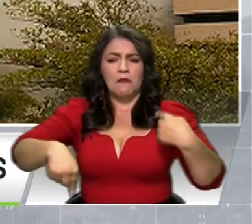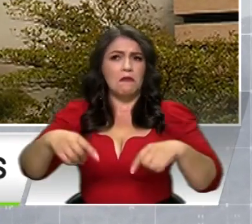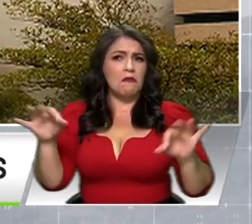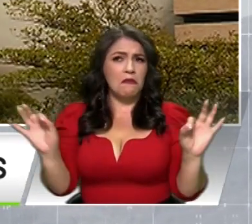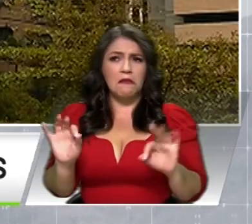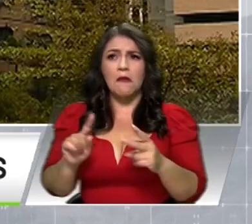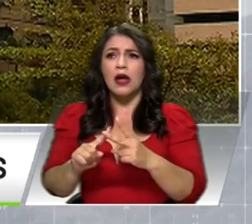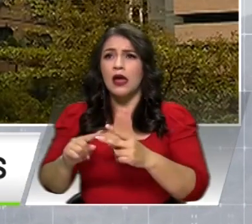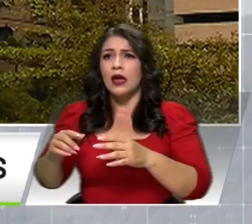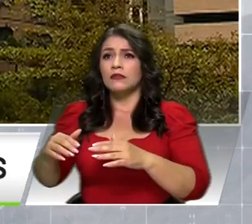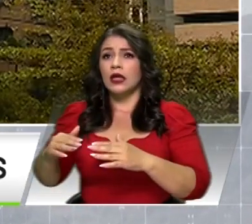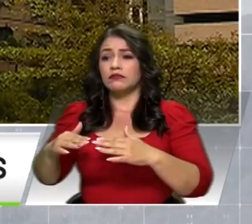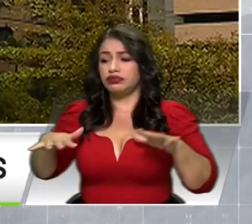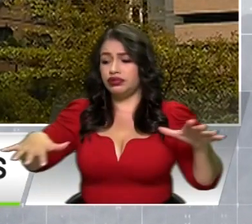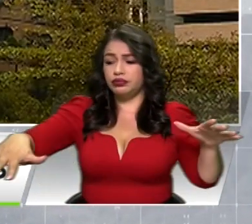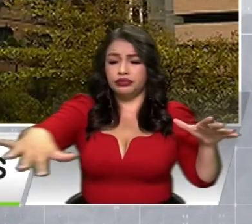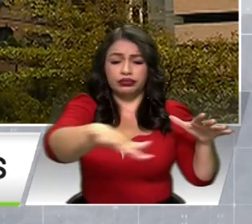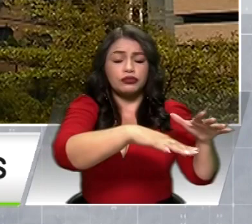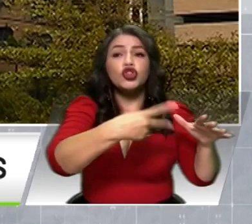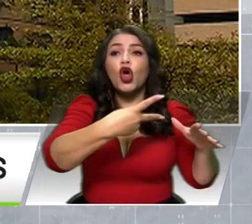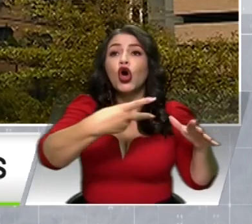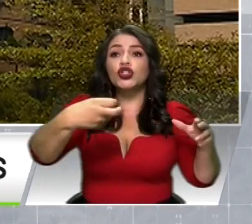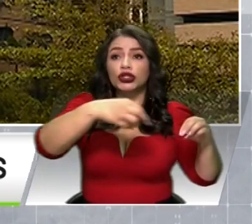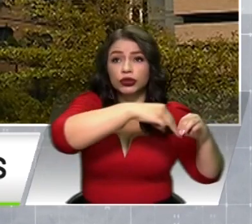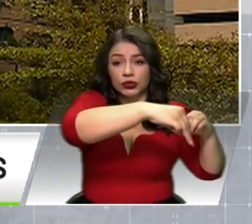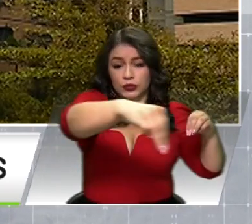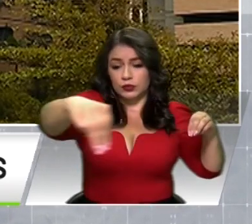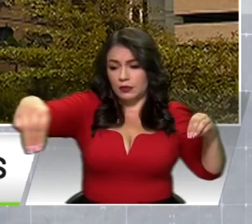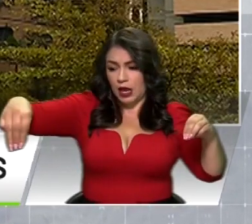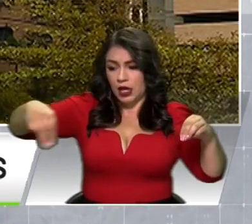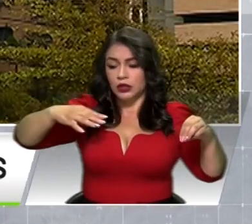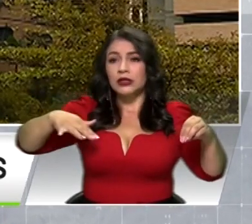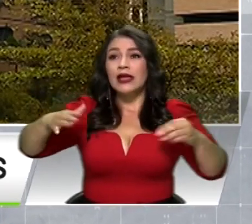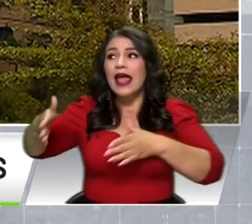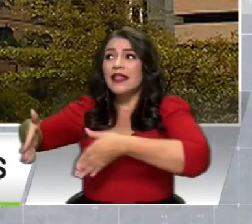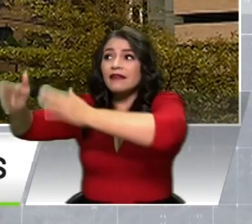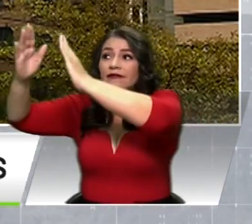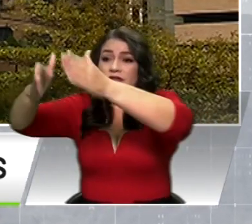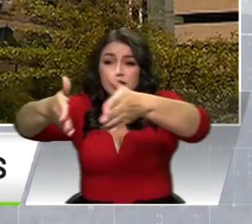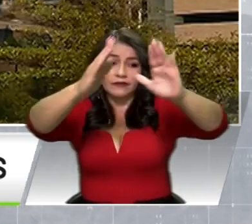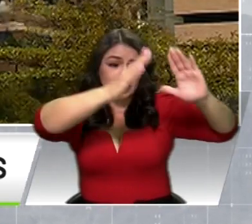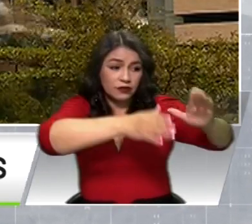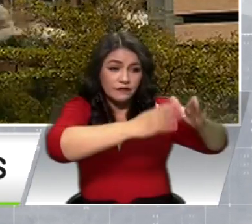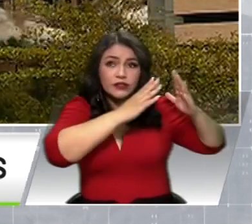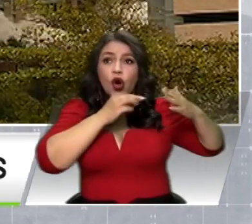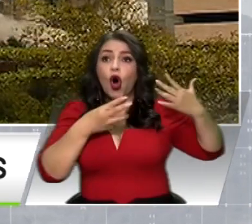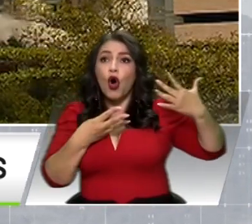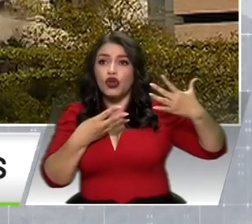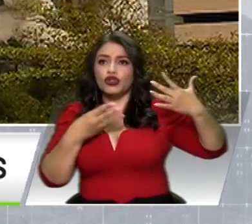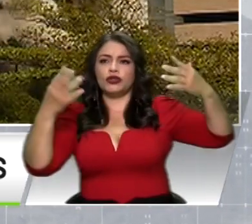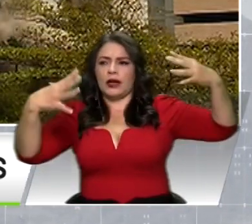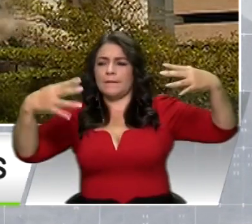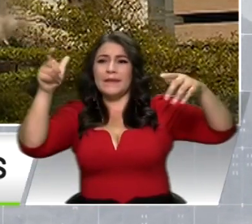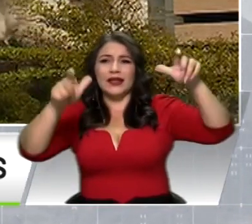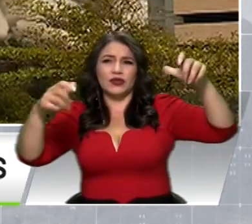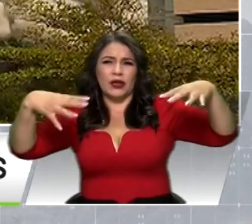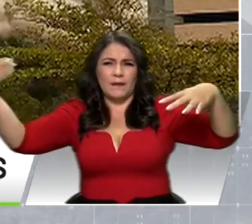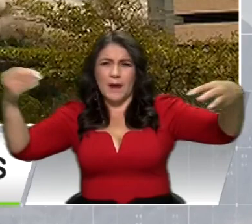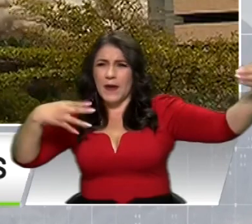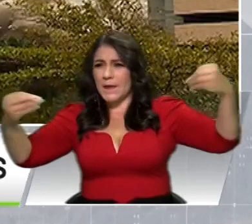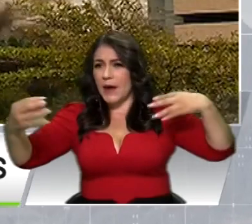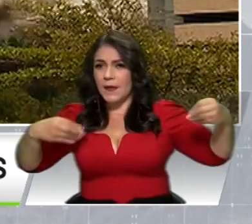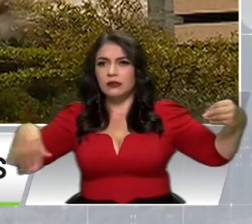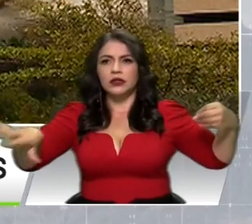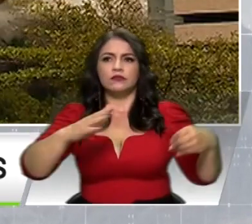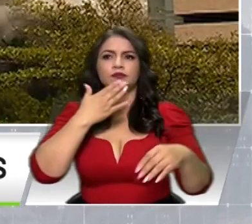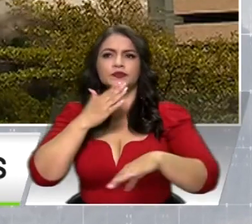en los 200 metros a la redonda. Recordemos que 8 edificios fueron evacuados para poder llevarse a cabo este proceso de demolición. Hablamos con